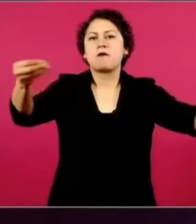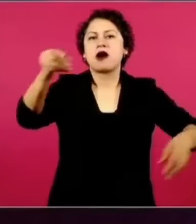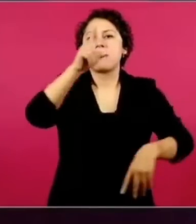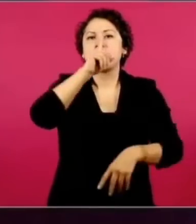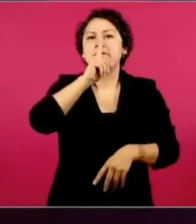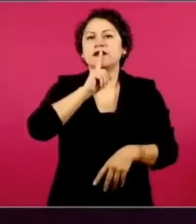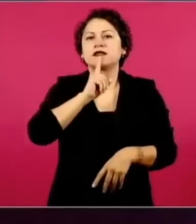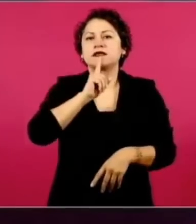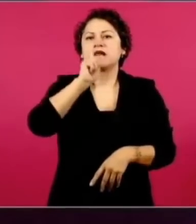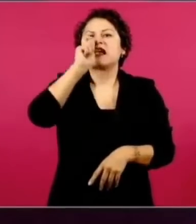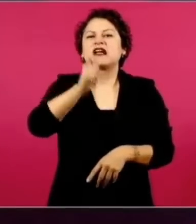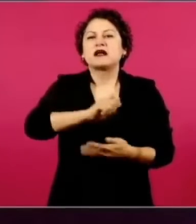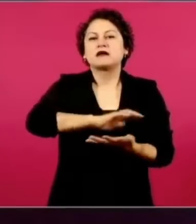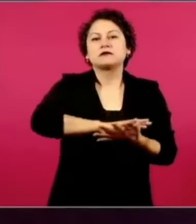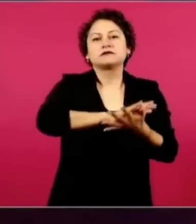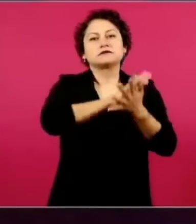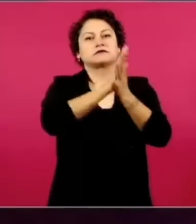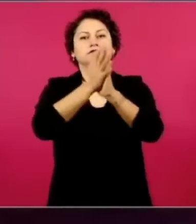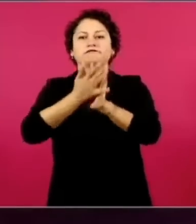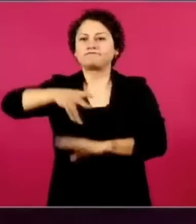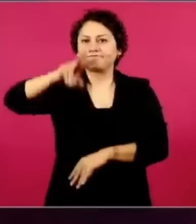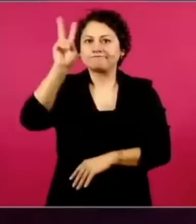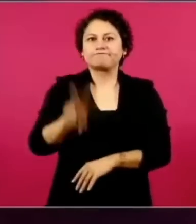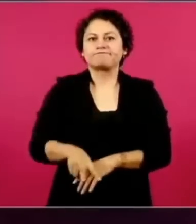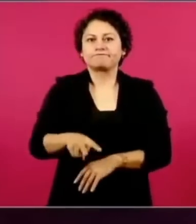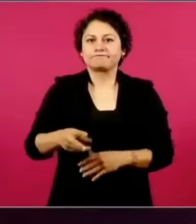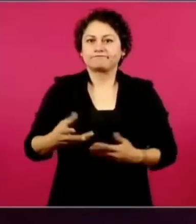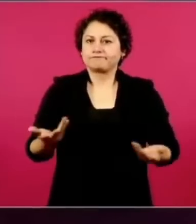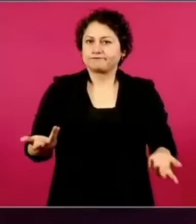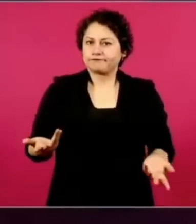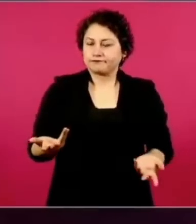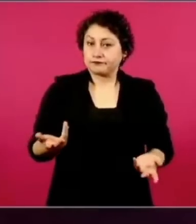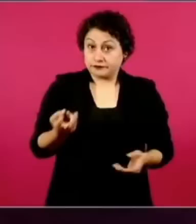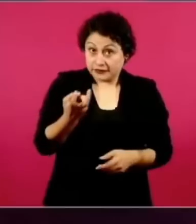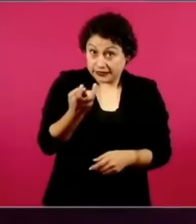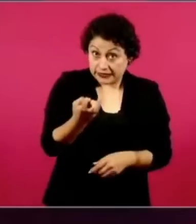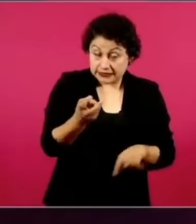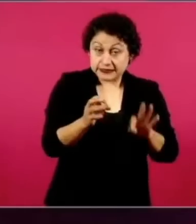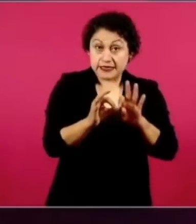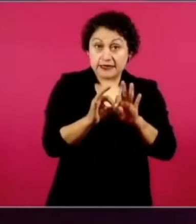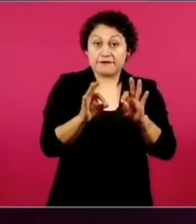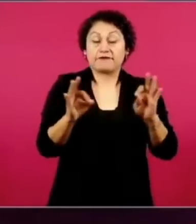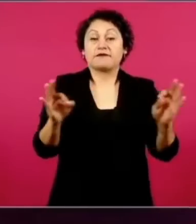no se aplica a partir de